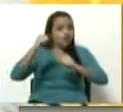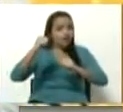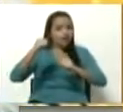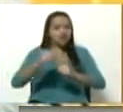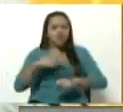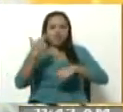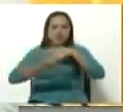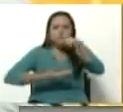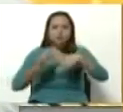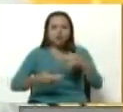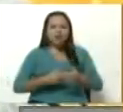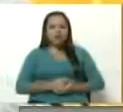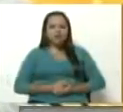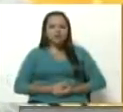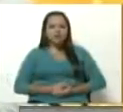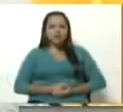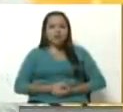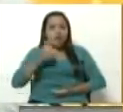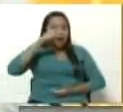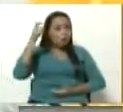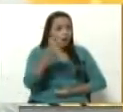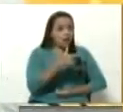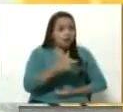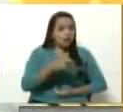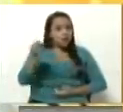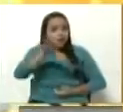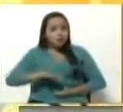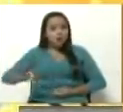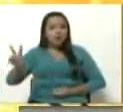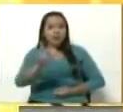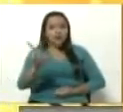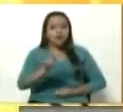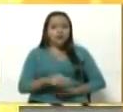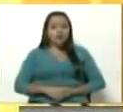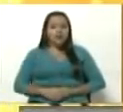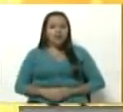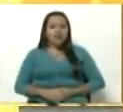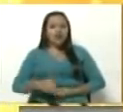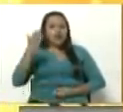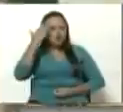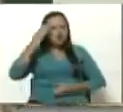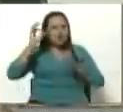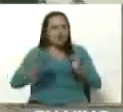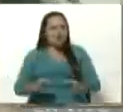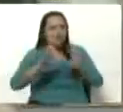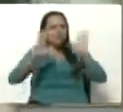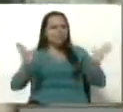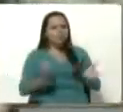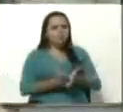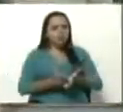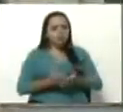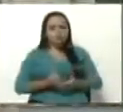victoria revolucionaria, no solo en Guánico, sino en Venezuela, que lo sepa el mundo.